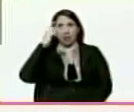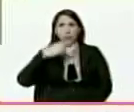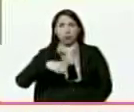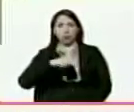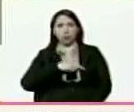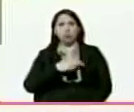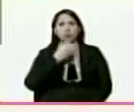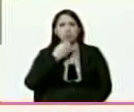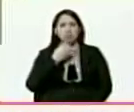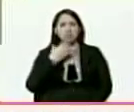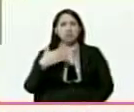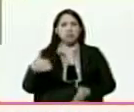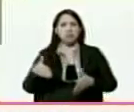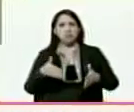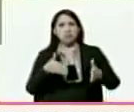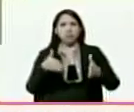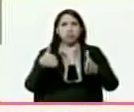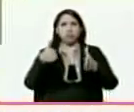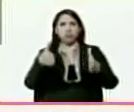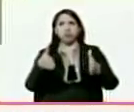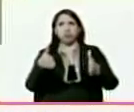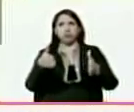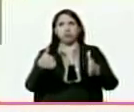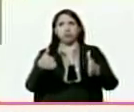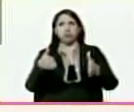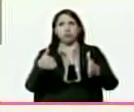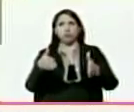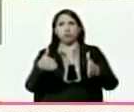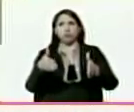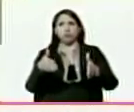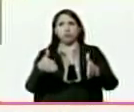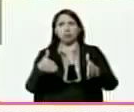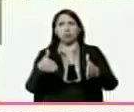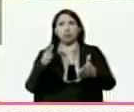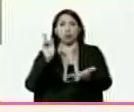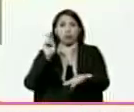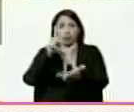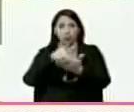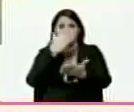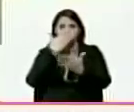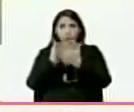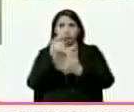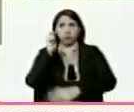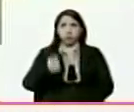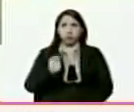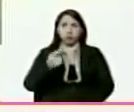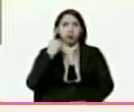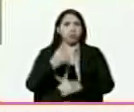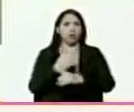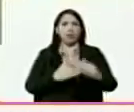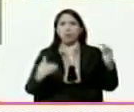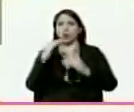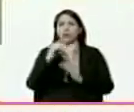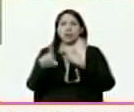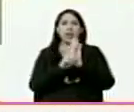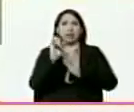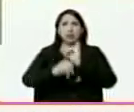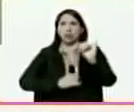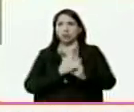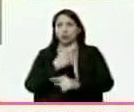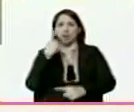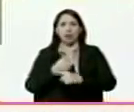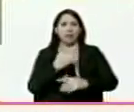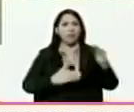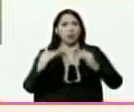puerto. Ponemos el corazón en ello, por eso le decíamos a la fiscal, insisto, tiene que imponerse la ley internacional, tiene que imponerse